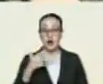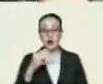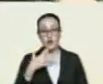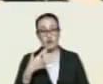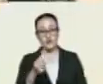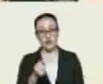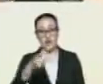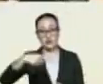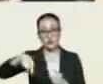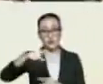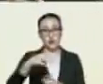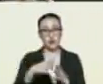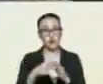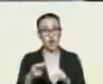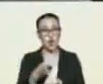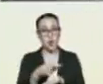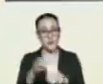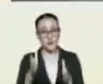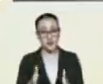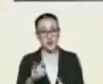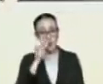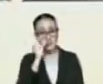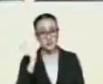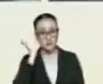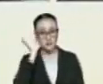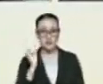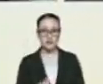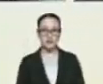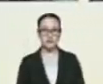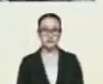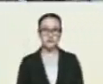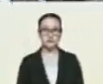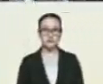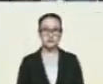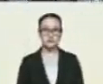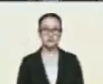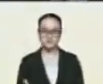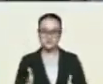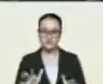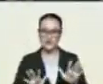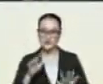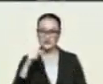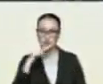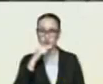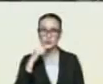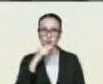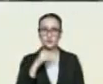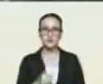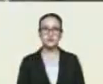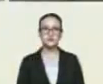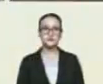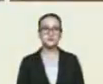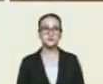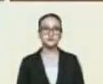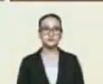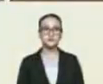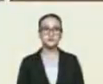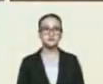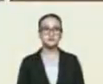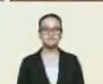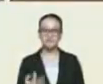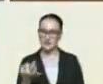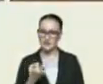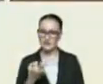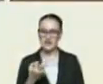amplia confianza en todos ustedes, hombres y mujeres, que fueron electos el 15 de octubre. No queda más que decir que estamos